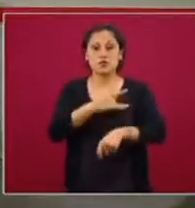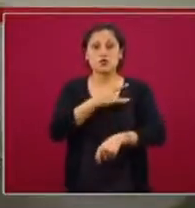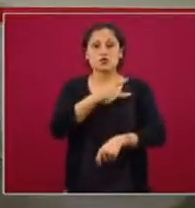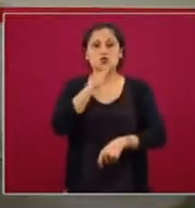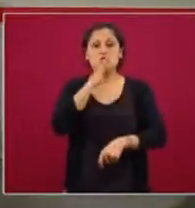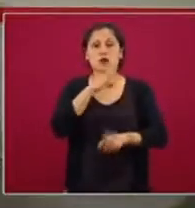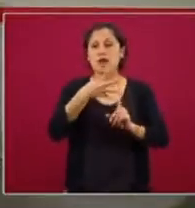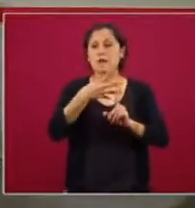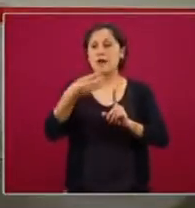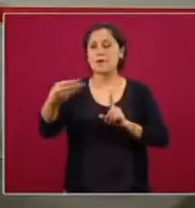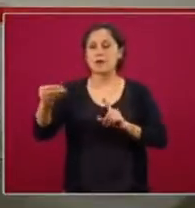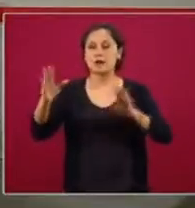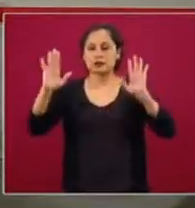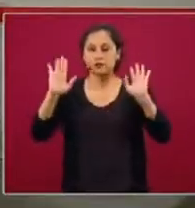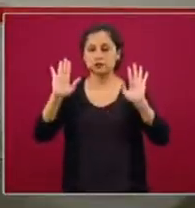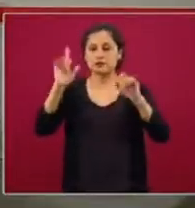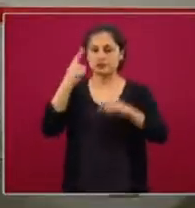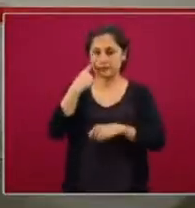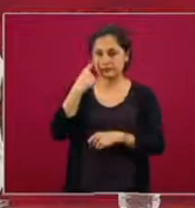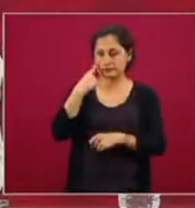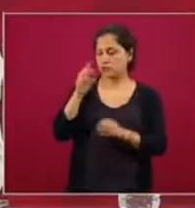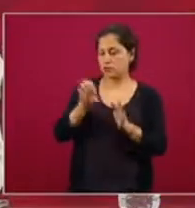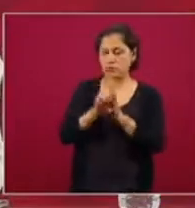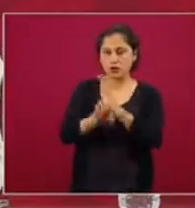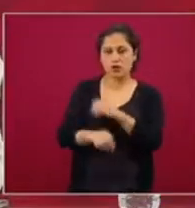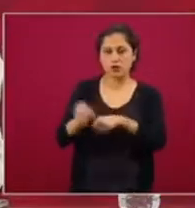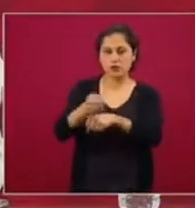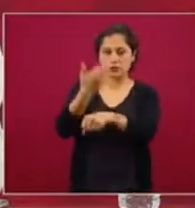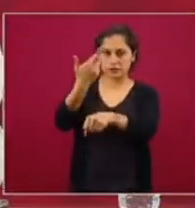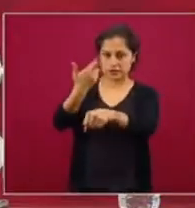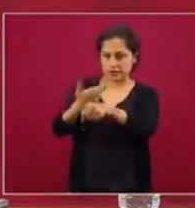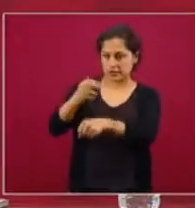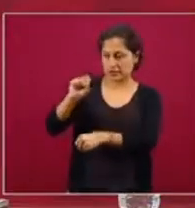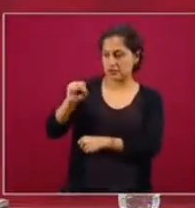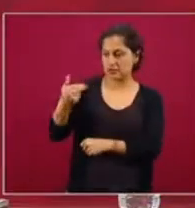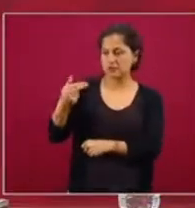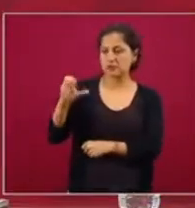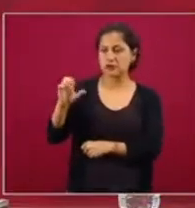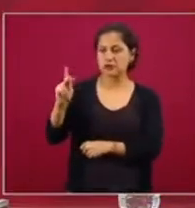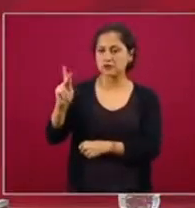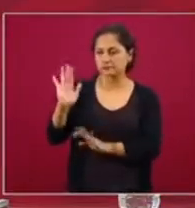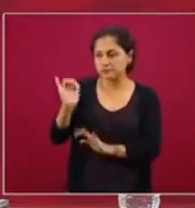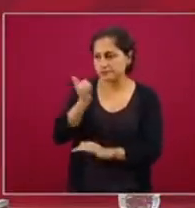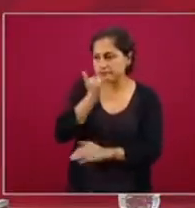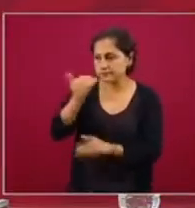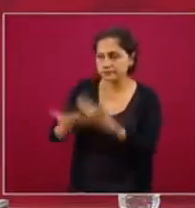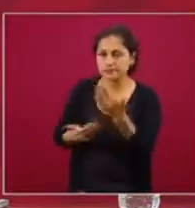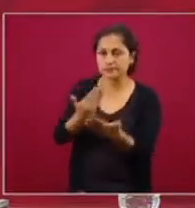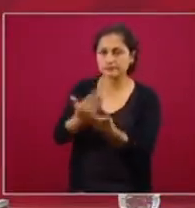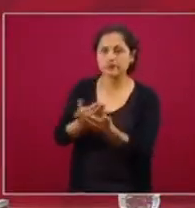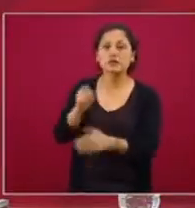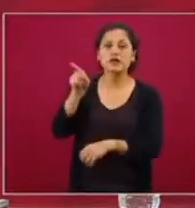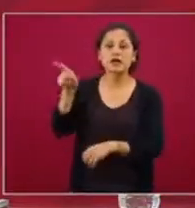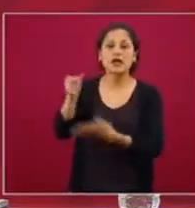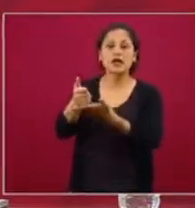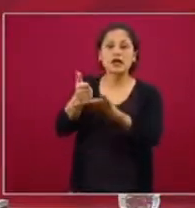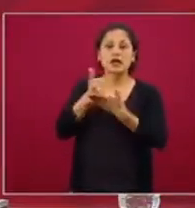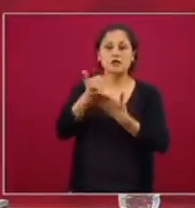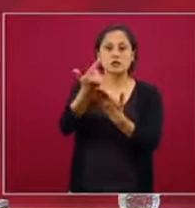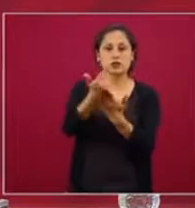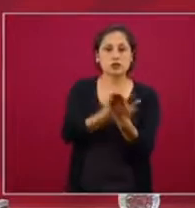caso, y espero que no se nos ofenda, del secretario de Hacienda. Él mismo nos ayudó a hacer la lista inicial de más